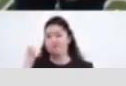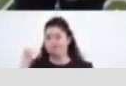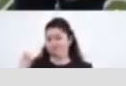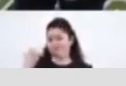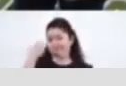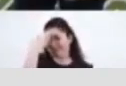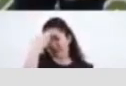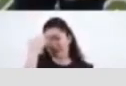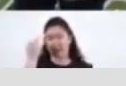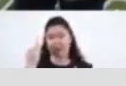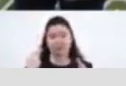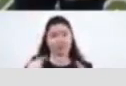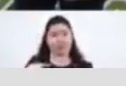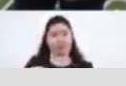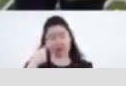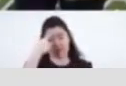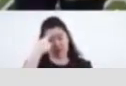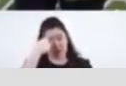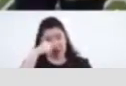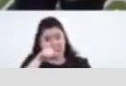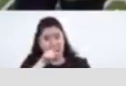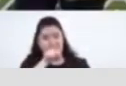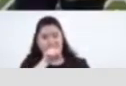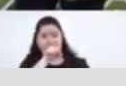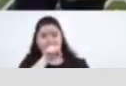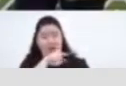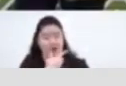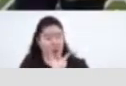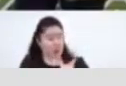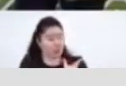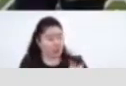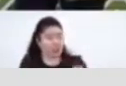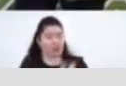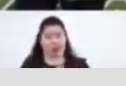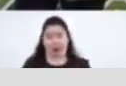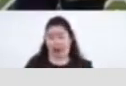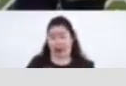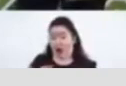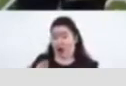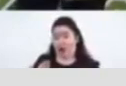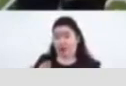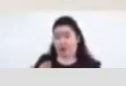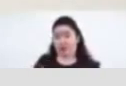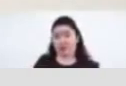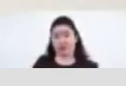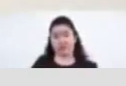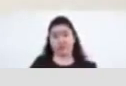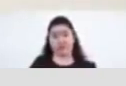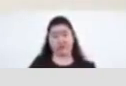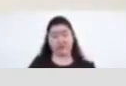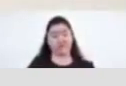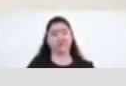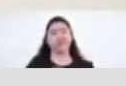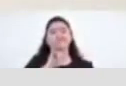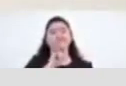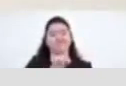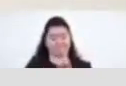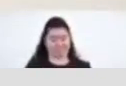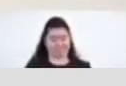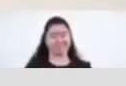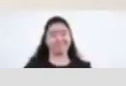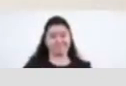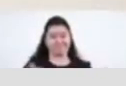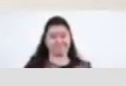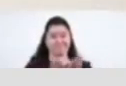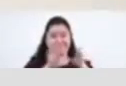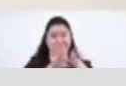los servidores públicos para pues, recibir la vacuna antes de tiempo? Sí. Es importante lo